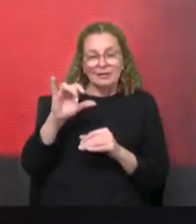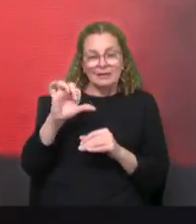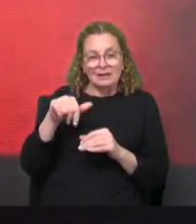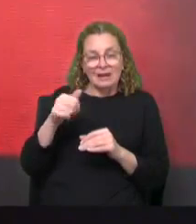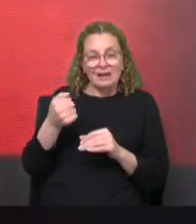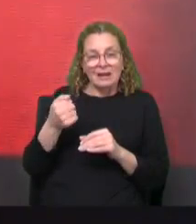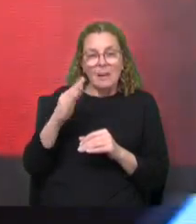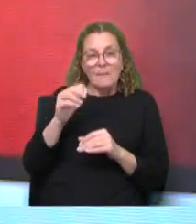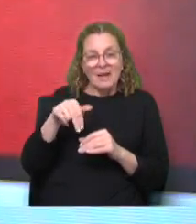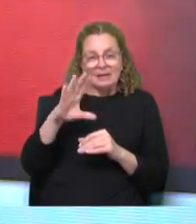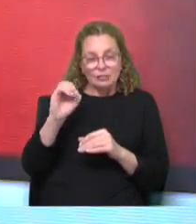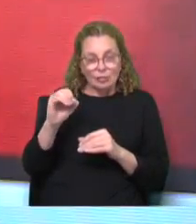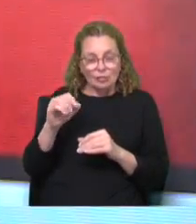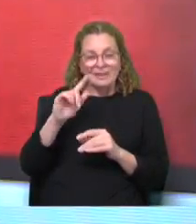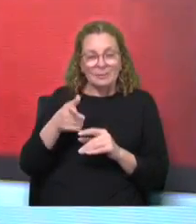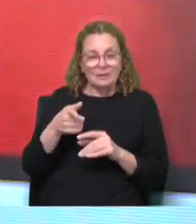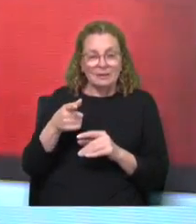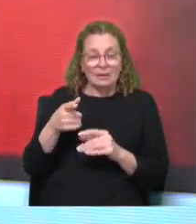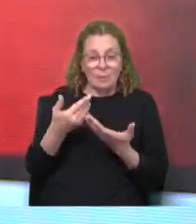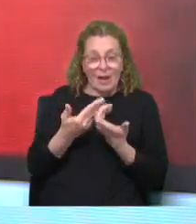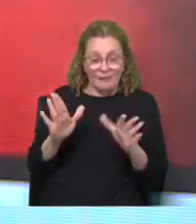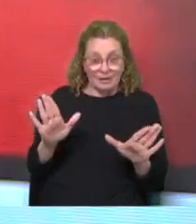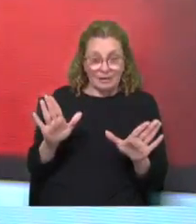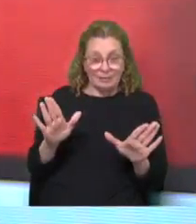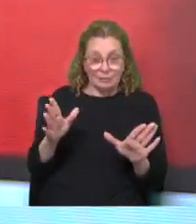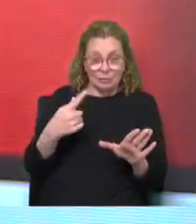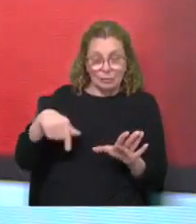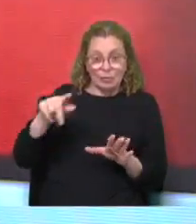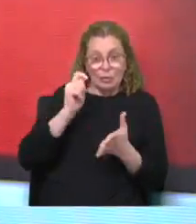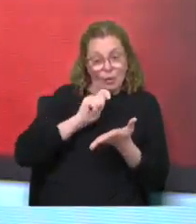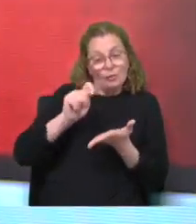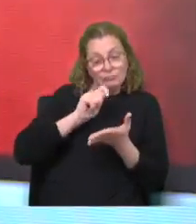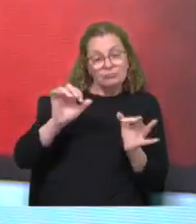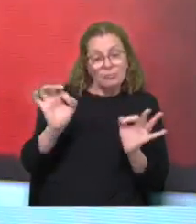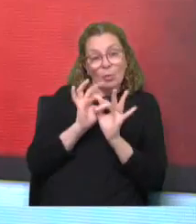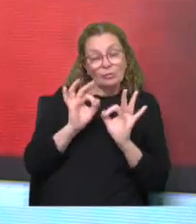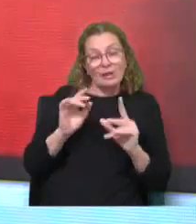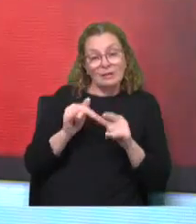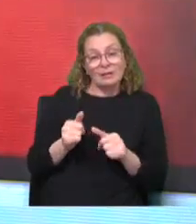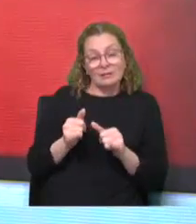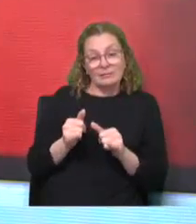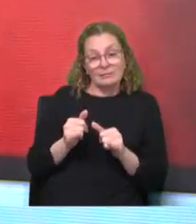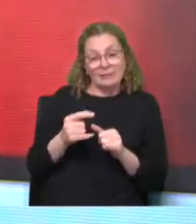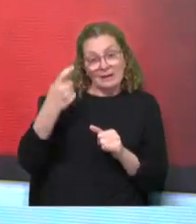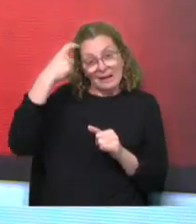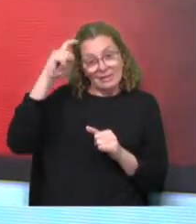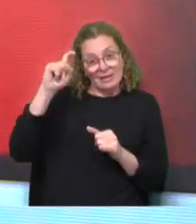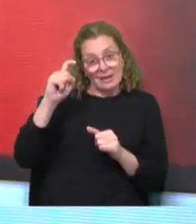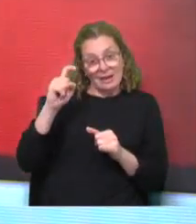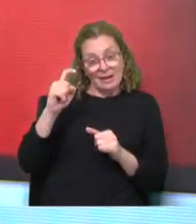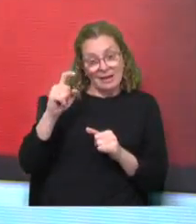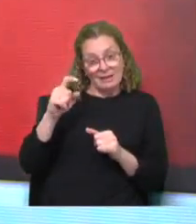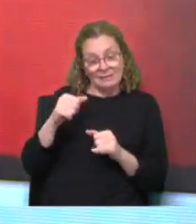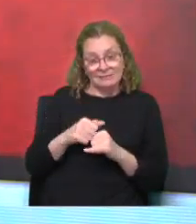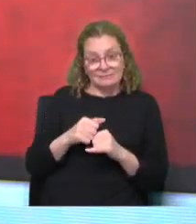metió una canción. La idea es esto, es abrir la cancha, porque somos todos compositores justamente. Y bueno, es la idea de llevar temas a Filo para que sean de